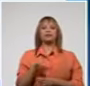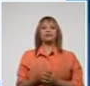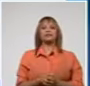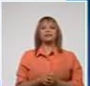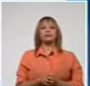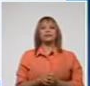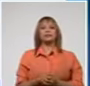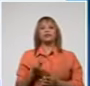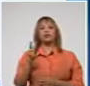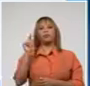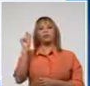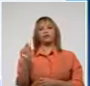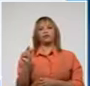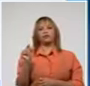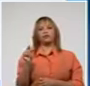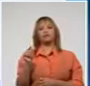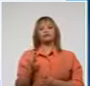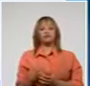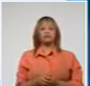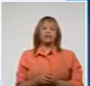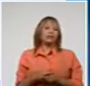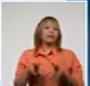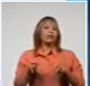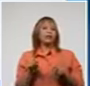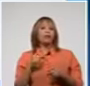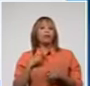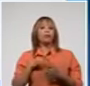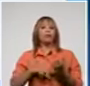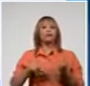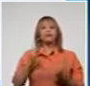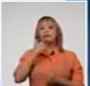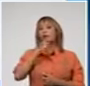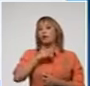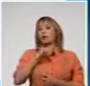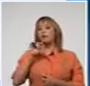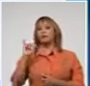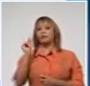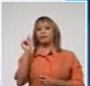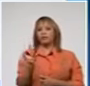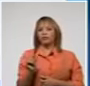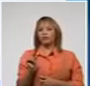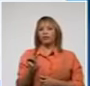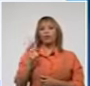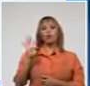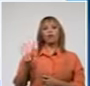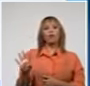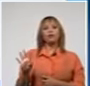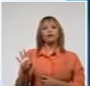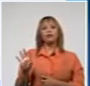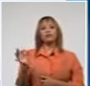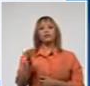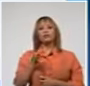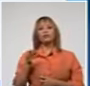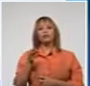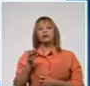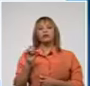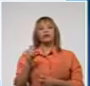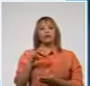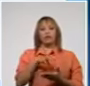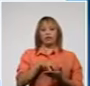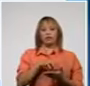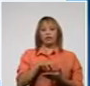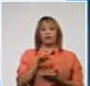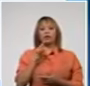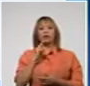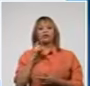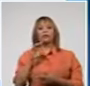2 casos. Y esto sí es novedad, la provincia de Ciego de Ávila hoy está reportando 6 casos, 4 de ellos del municipio Cabecera, 1 del municipio de Majagua